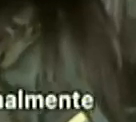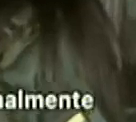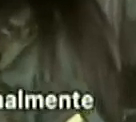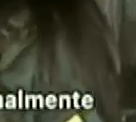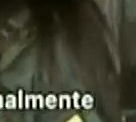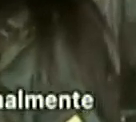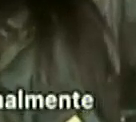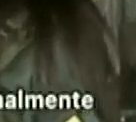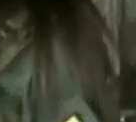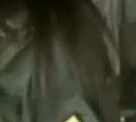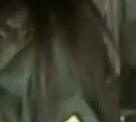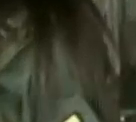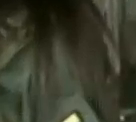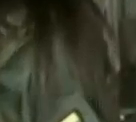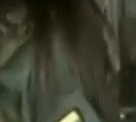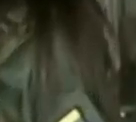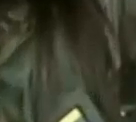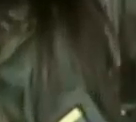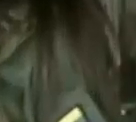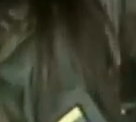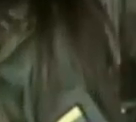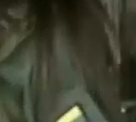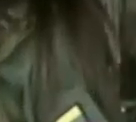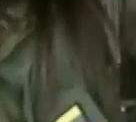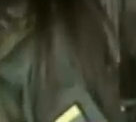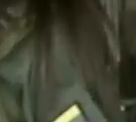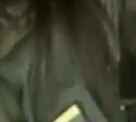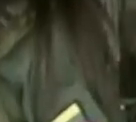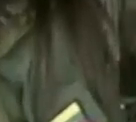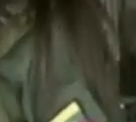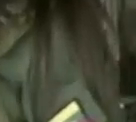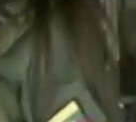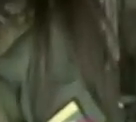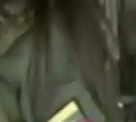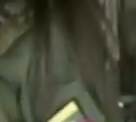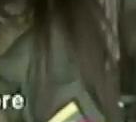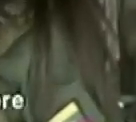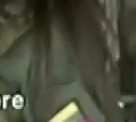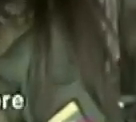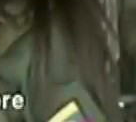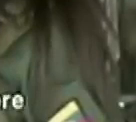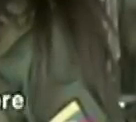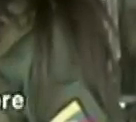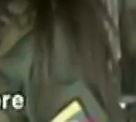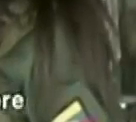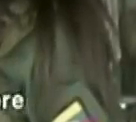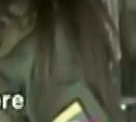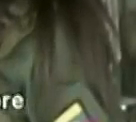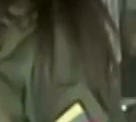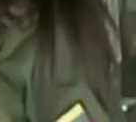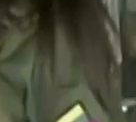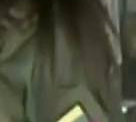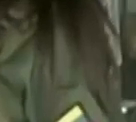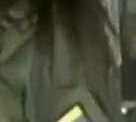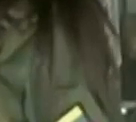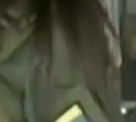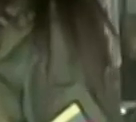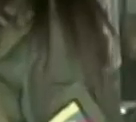y estamos normalmente pues trabajando con el comercio. La poca influencia que ha habido es por los meses de enero, que